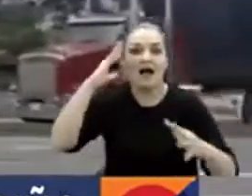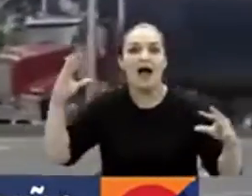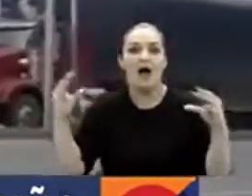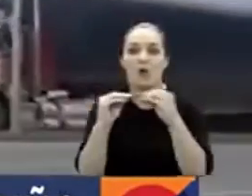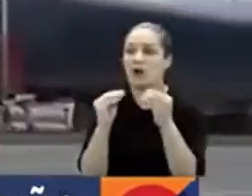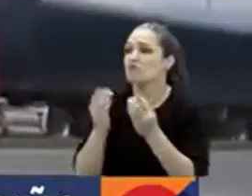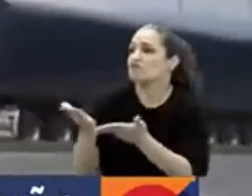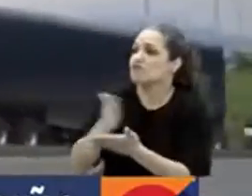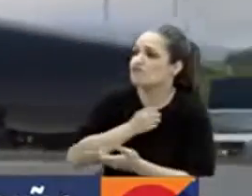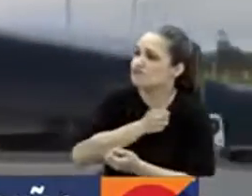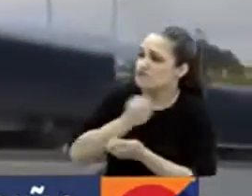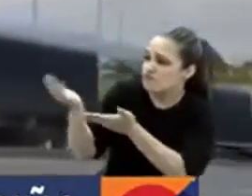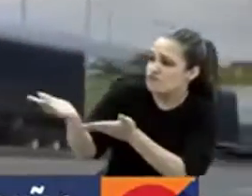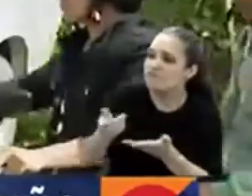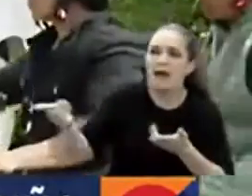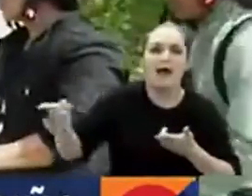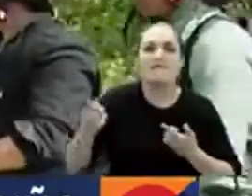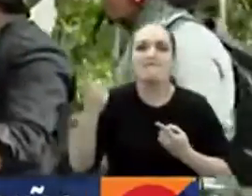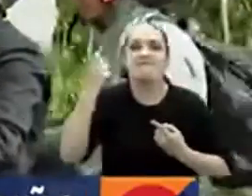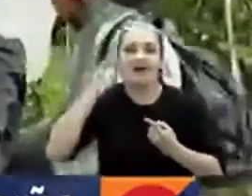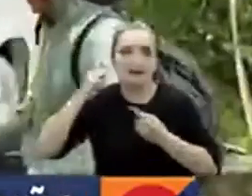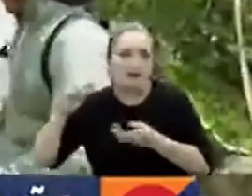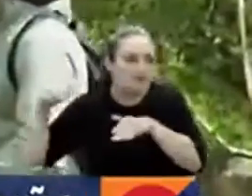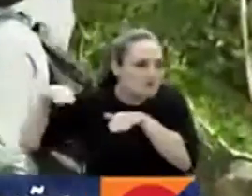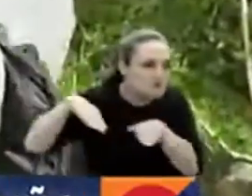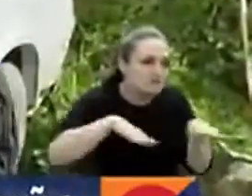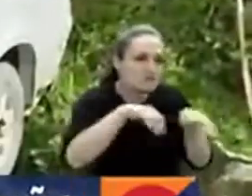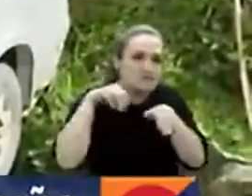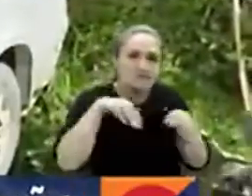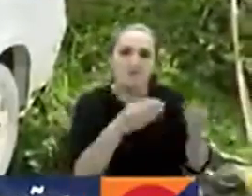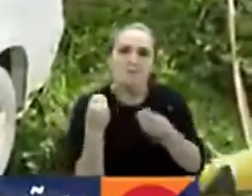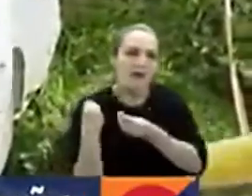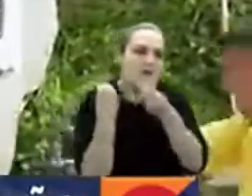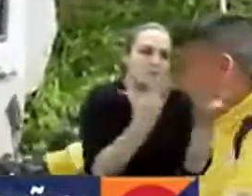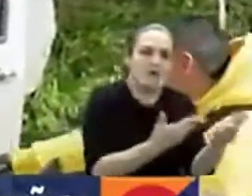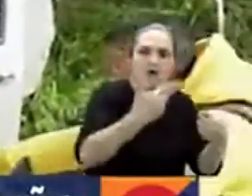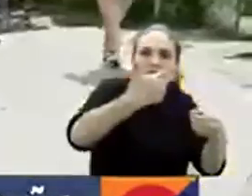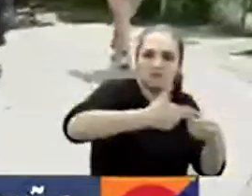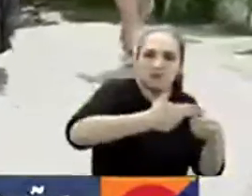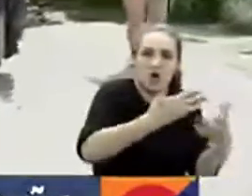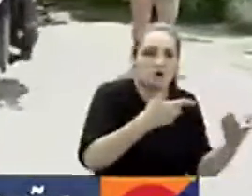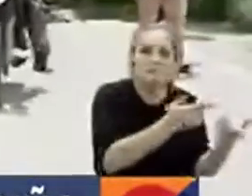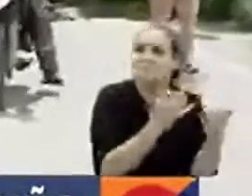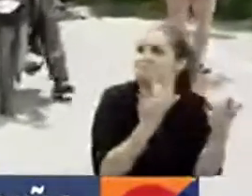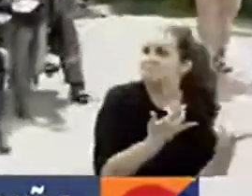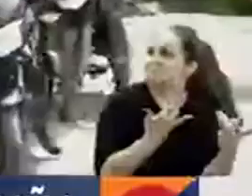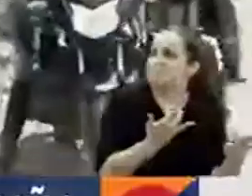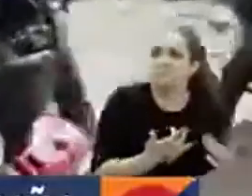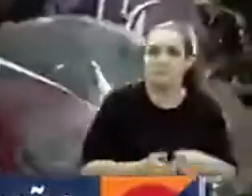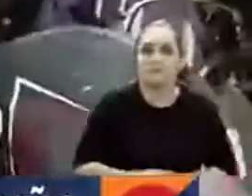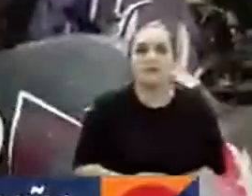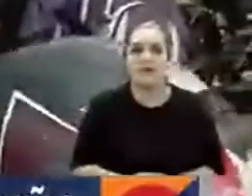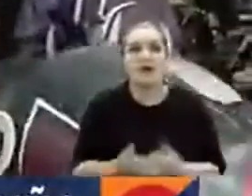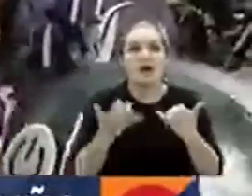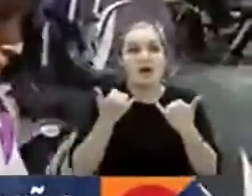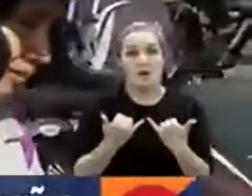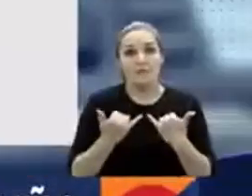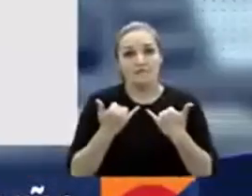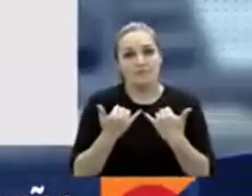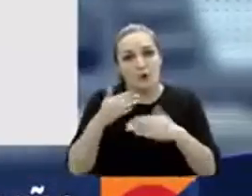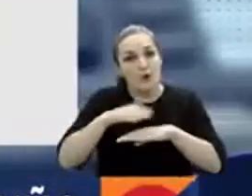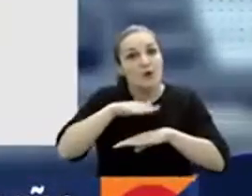ese país, quienes han interrumpido el paso de estos vehículos. Que mitiguen las consecuencias en